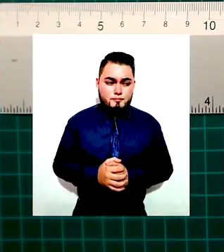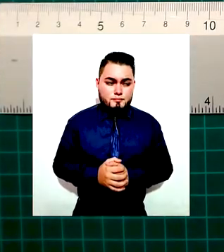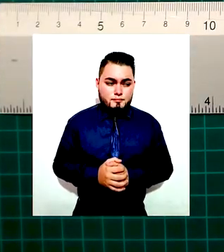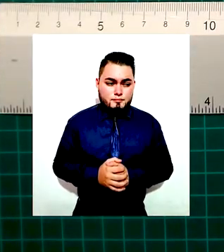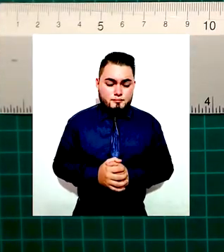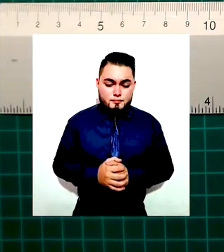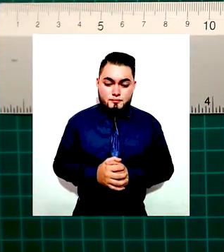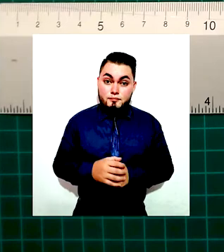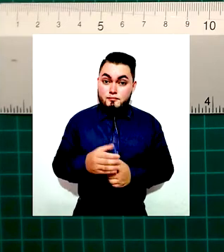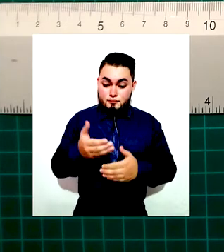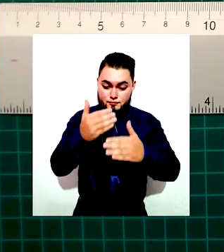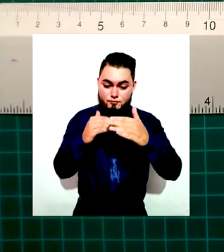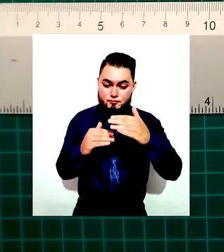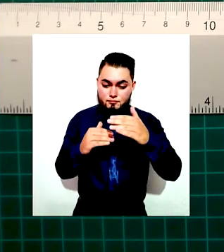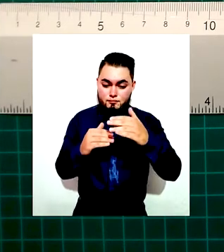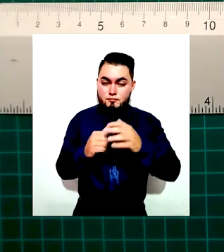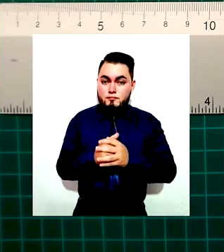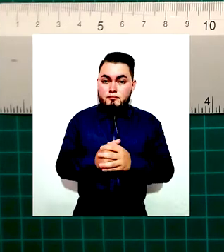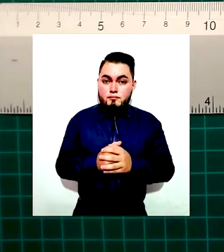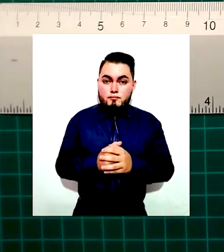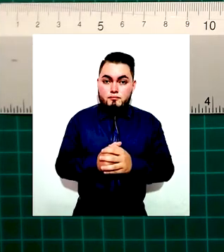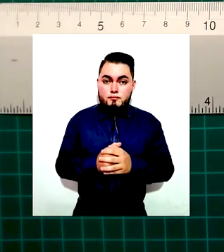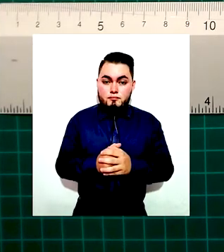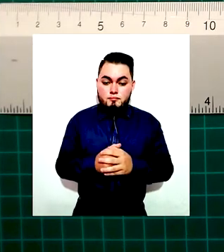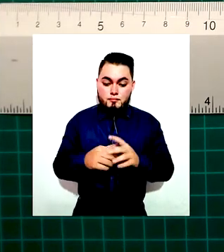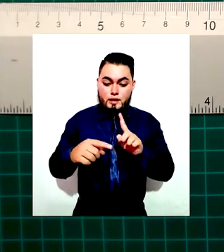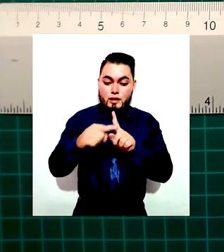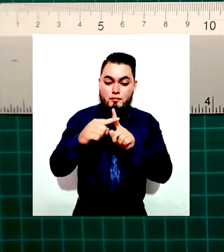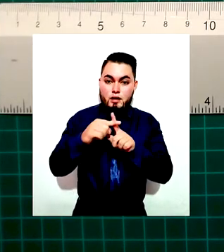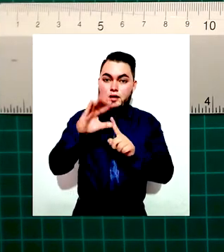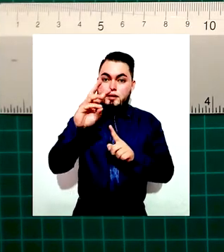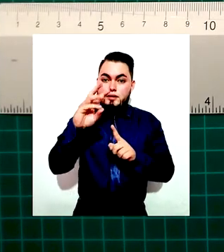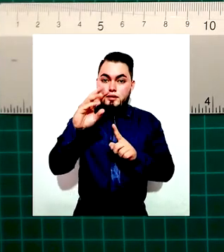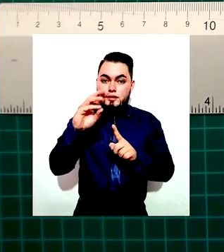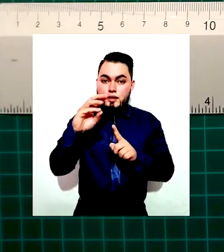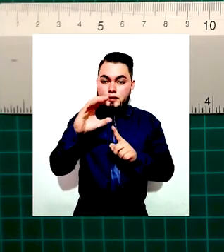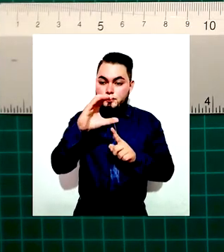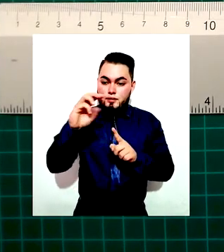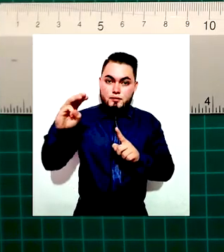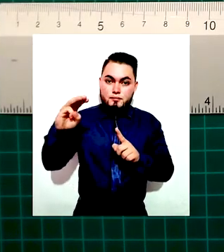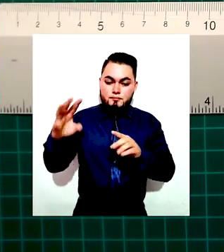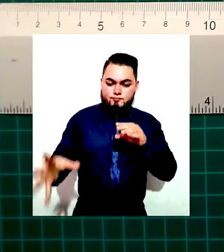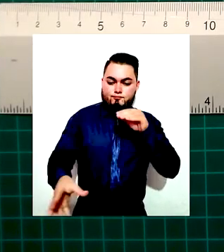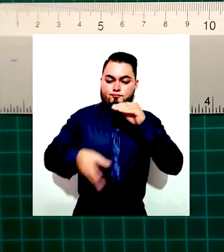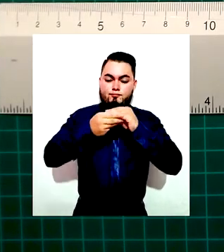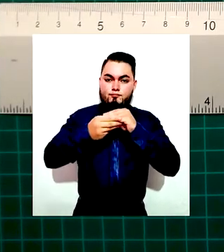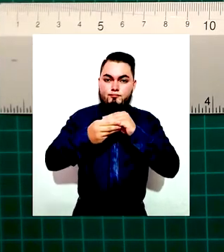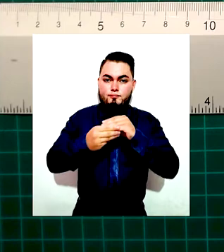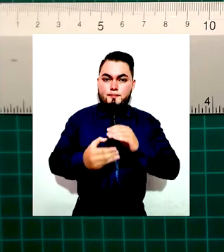mientras que el de la otra será la medida que obtuviste más 6 centímetros adicionales.